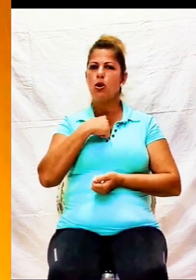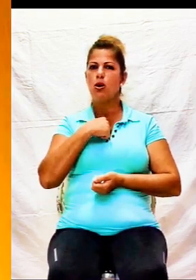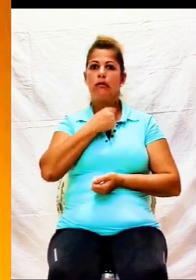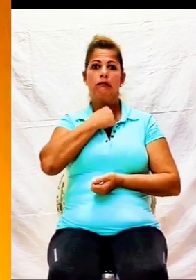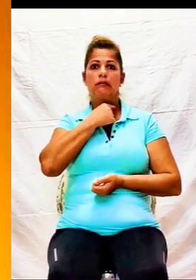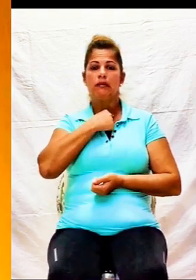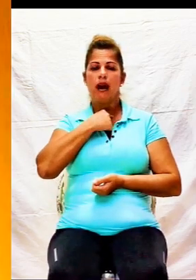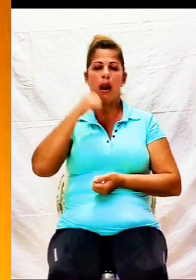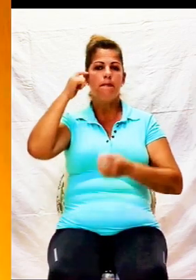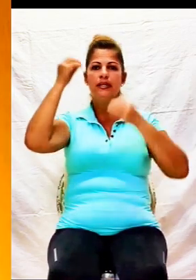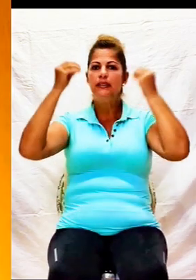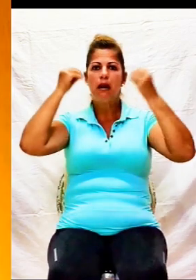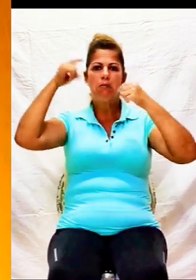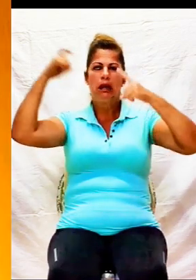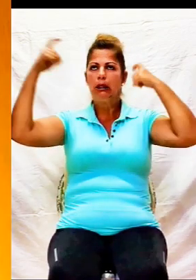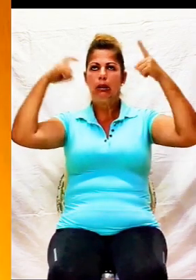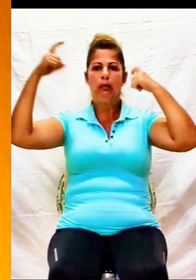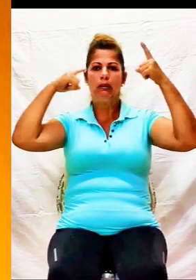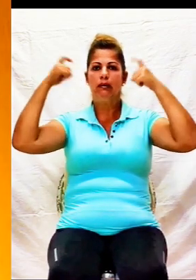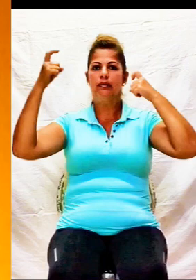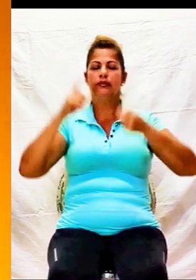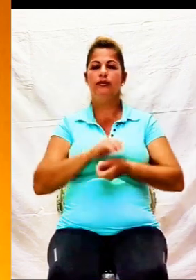¿Soy adicto al pensamiento involuntario?